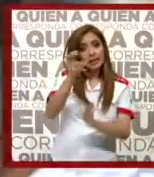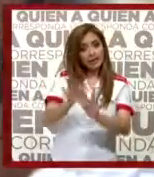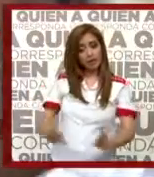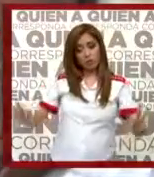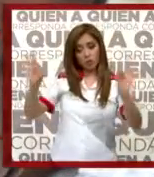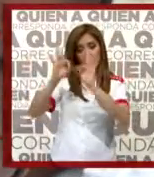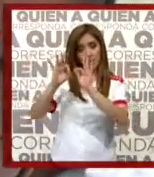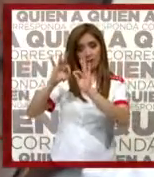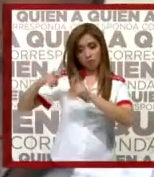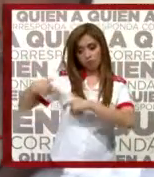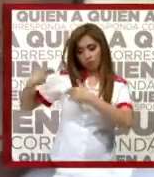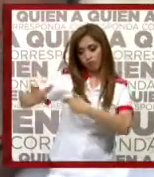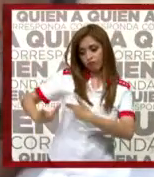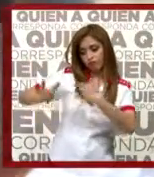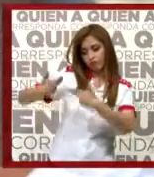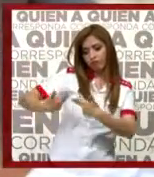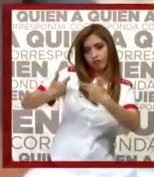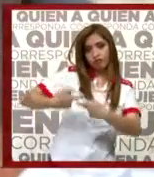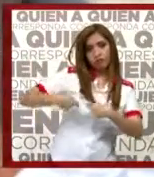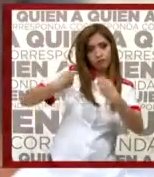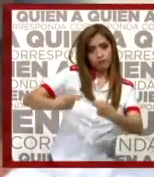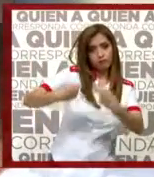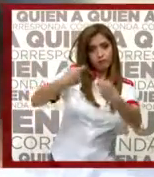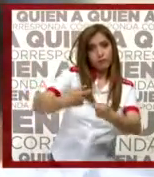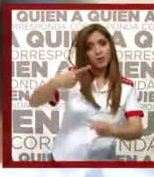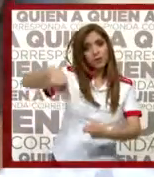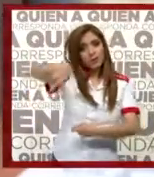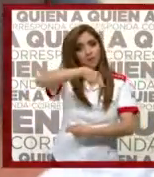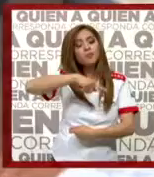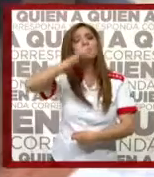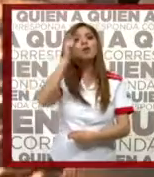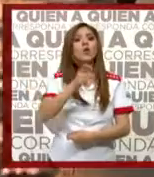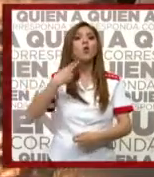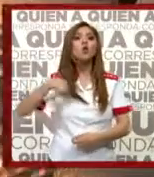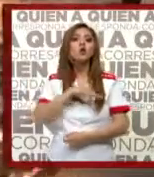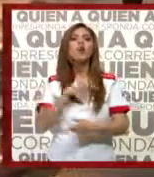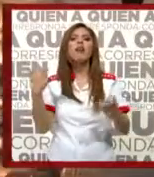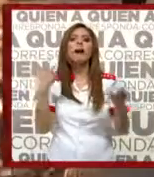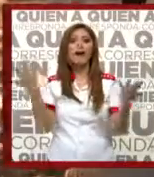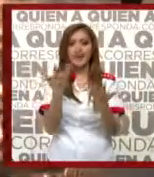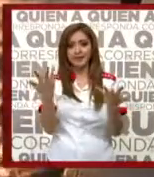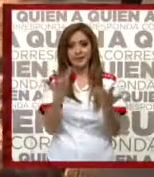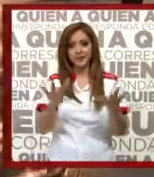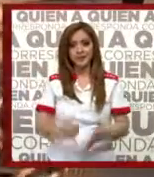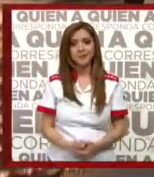y que vea la gente y que lo valore lo que estamos haciendo.